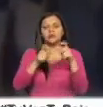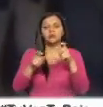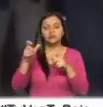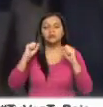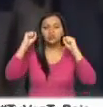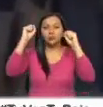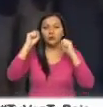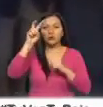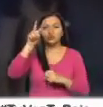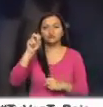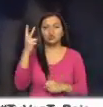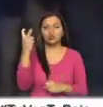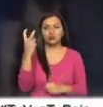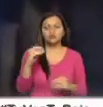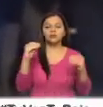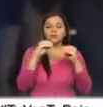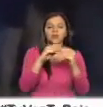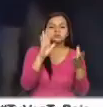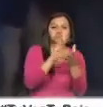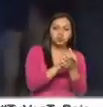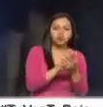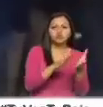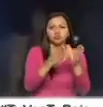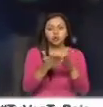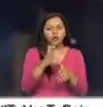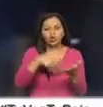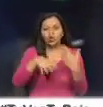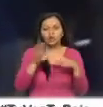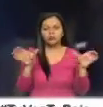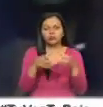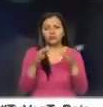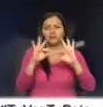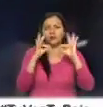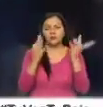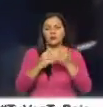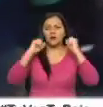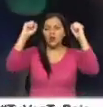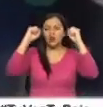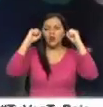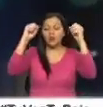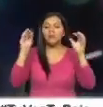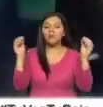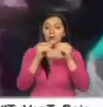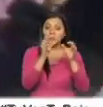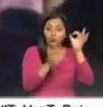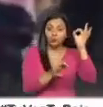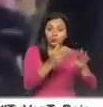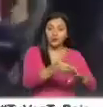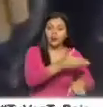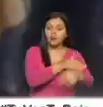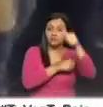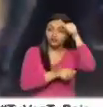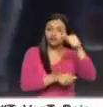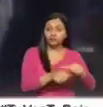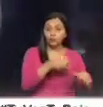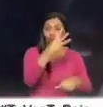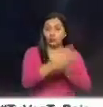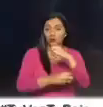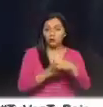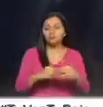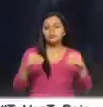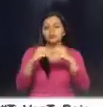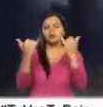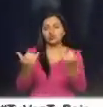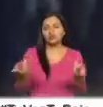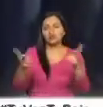del 2012, viudas y dirigentes políticos sudafricanos. Allí reclamaron justicia para los muertos y mejores condiciones de